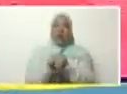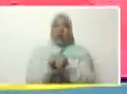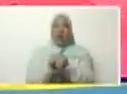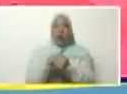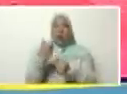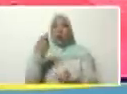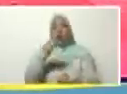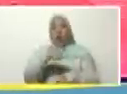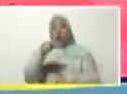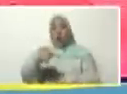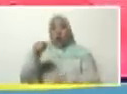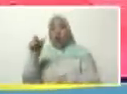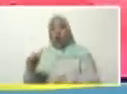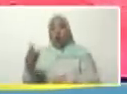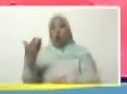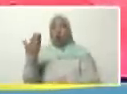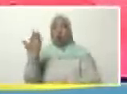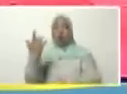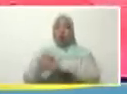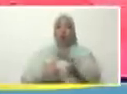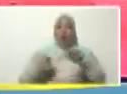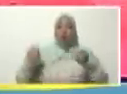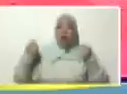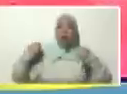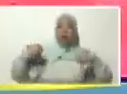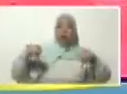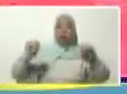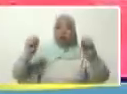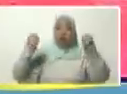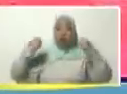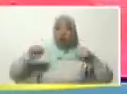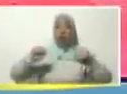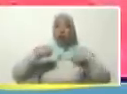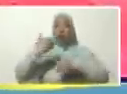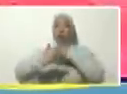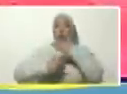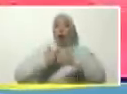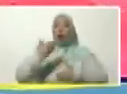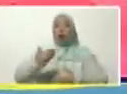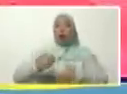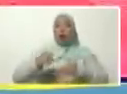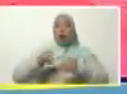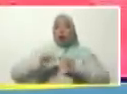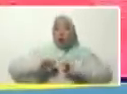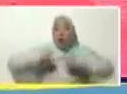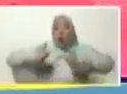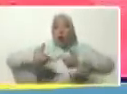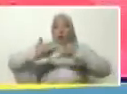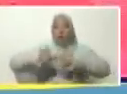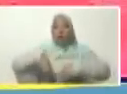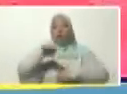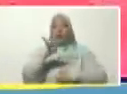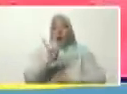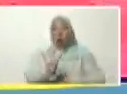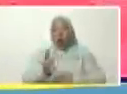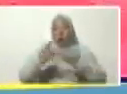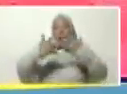que limpiar los oleoductos, reactivar los gasoductos, reactivar y prender las